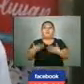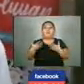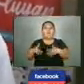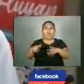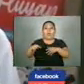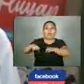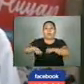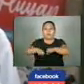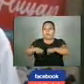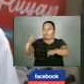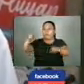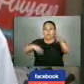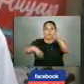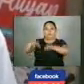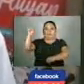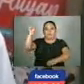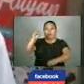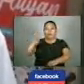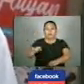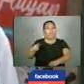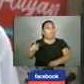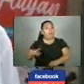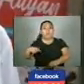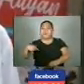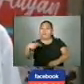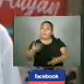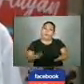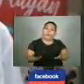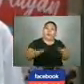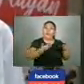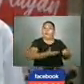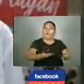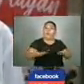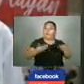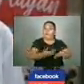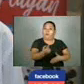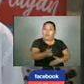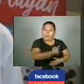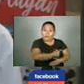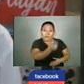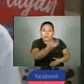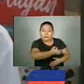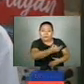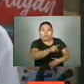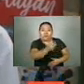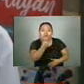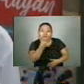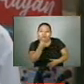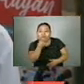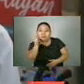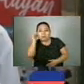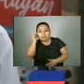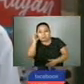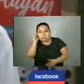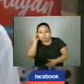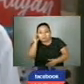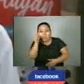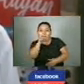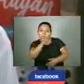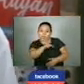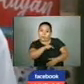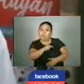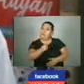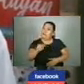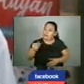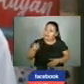siempre se ha caracterizado por apoyar a las poblaciones que más necesidades tienen. Y los adultos mayores son un segmento de la población que